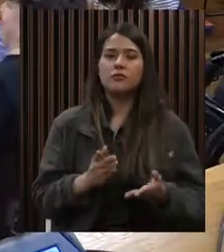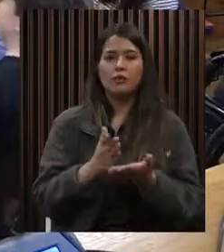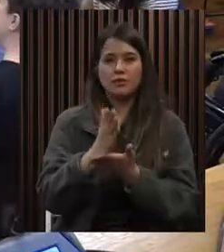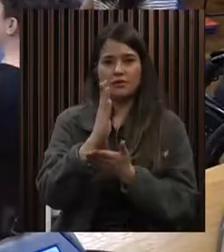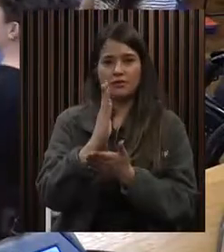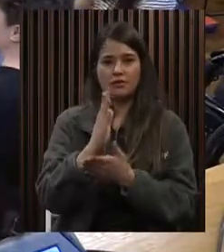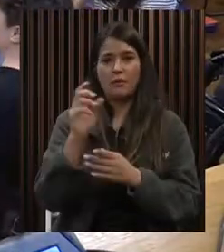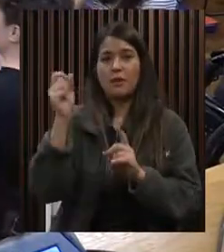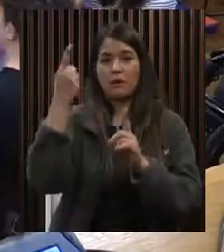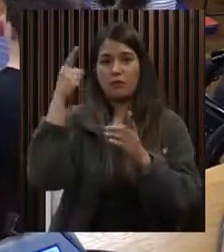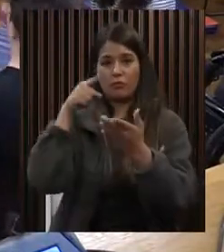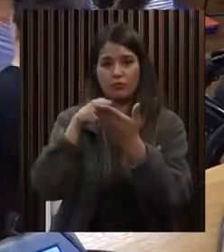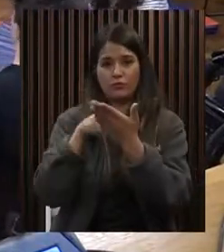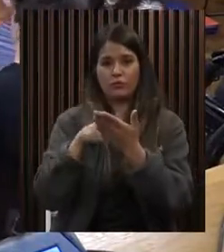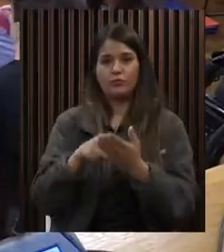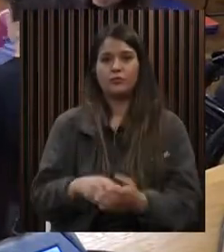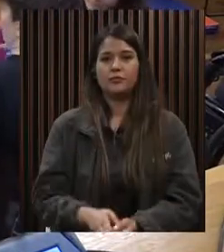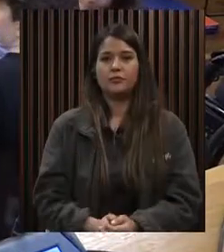punto.